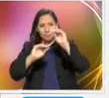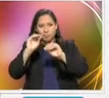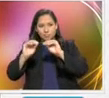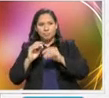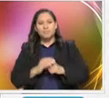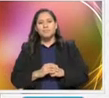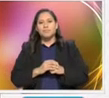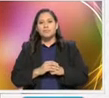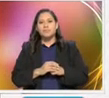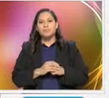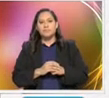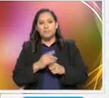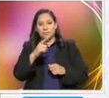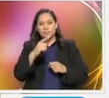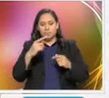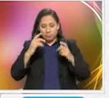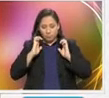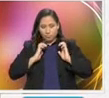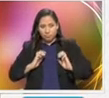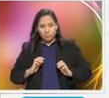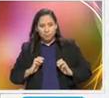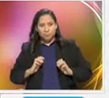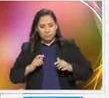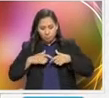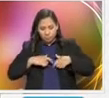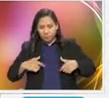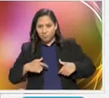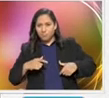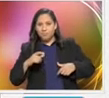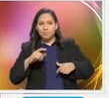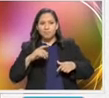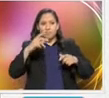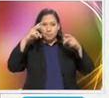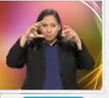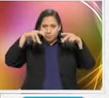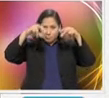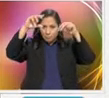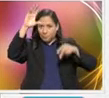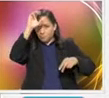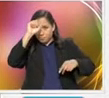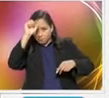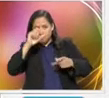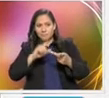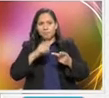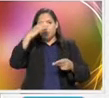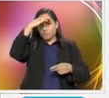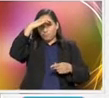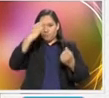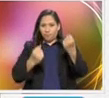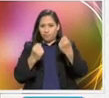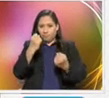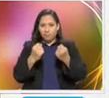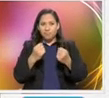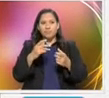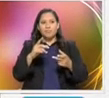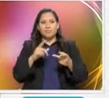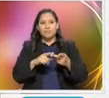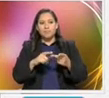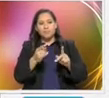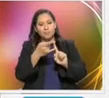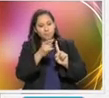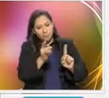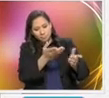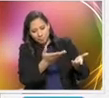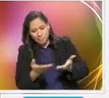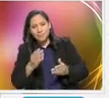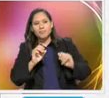sus estos trajes como de casacas. Entre cirquero y chofer de estos que te abren la puerta